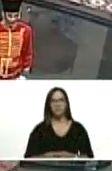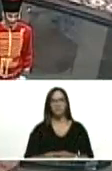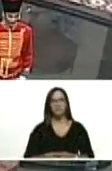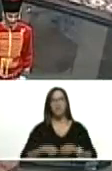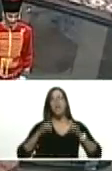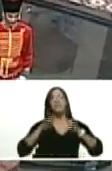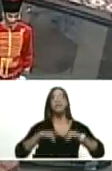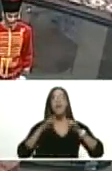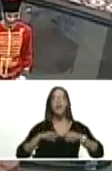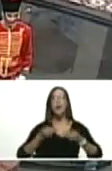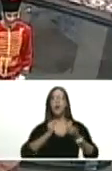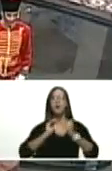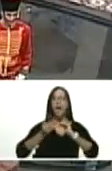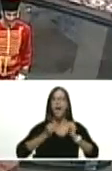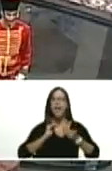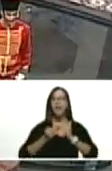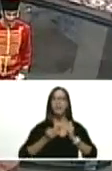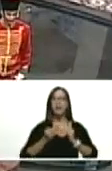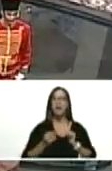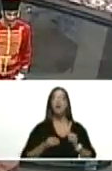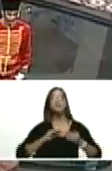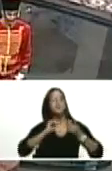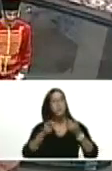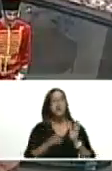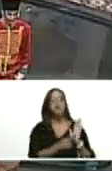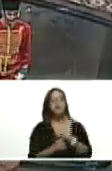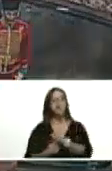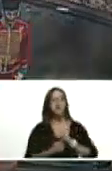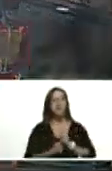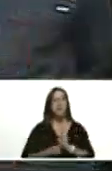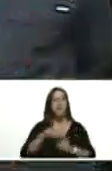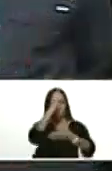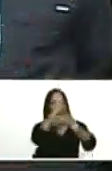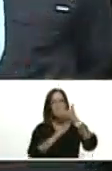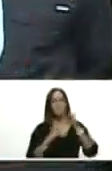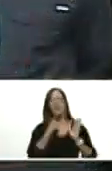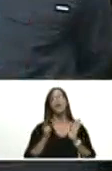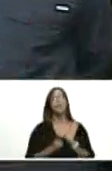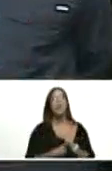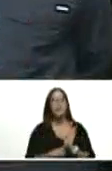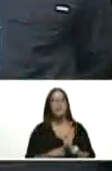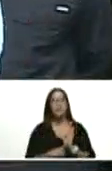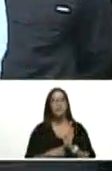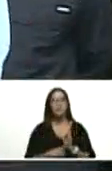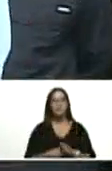Sembró una ética y una moral de honestidad absoluta